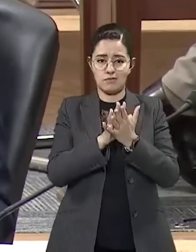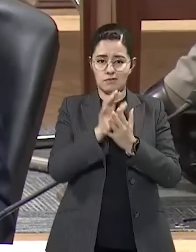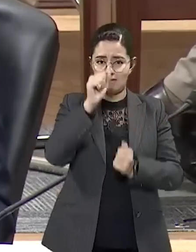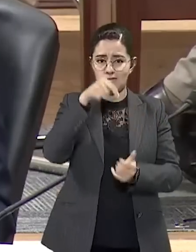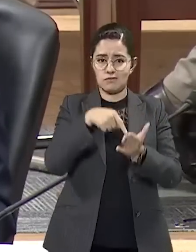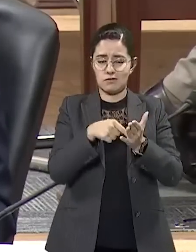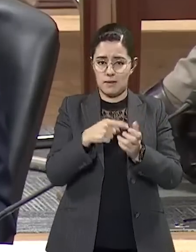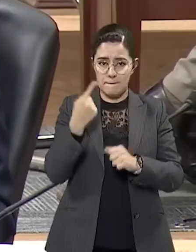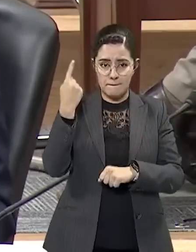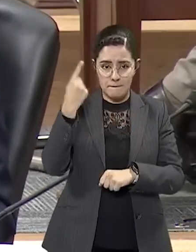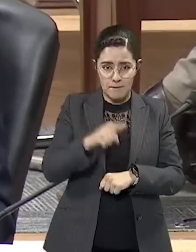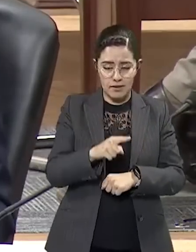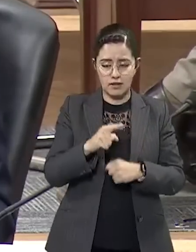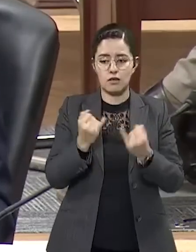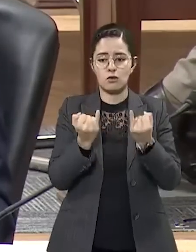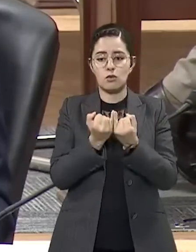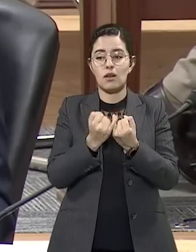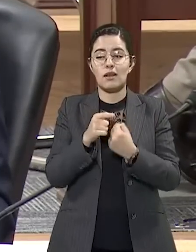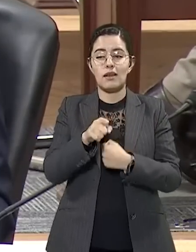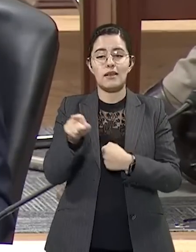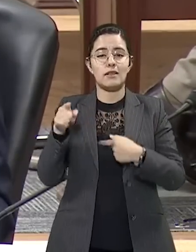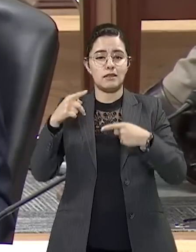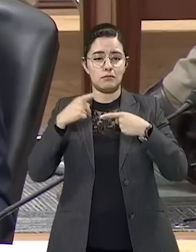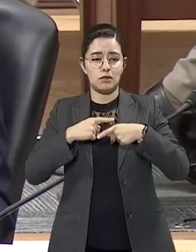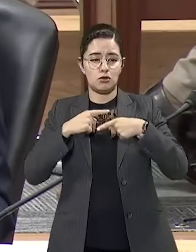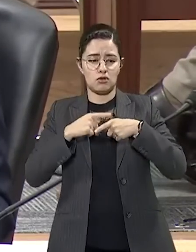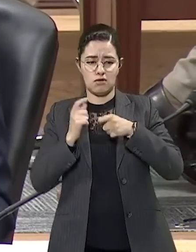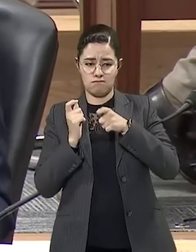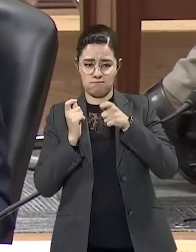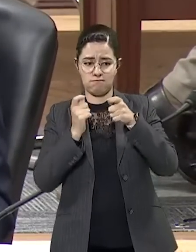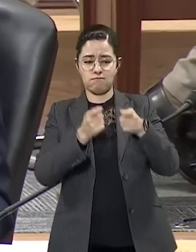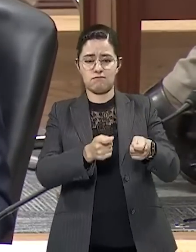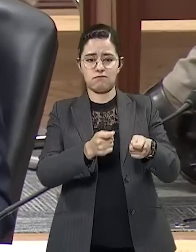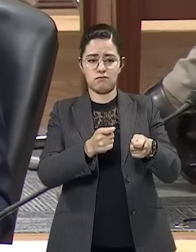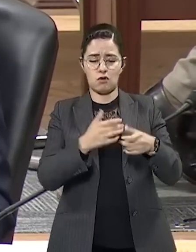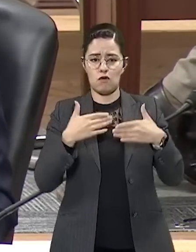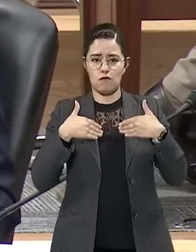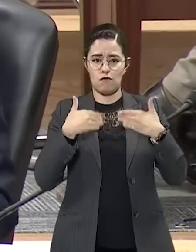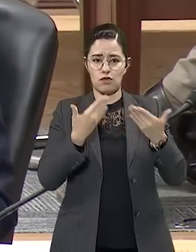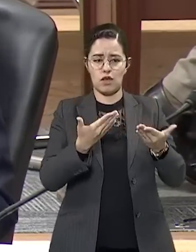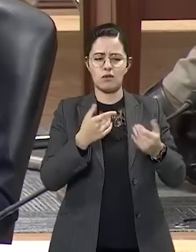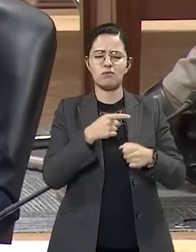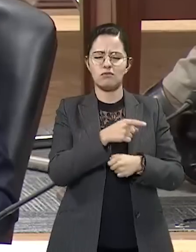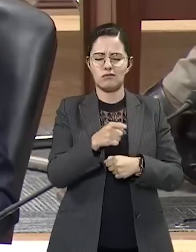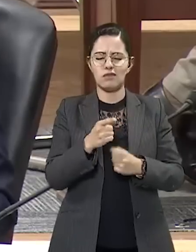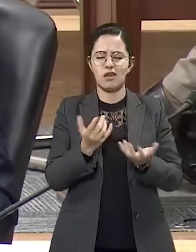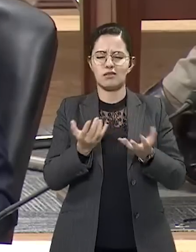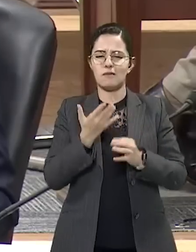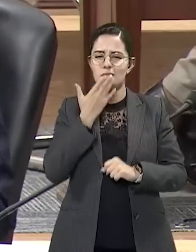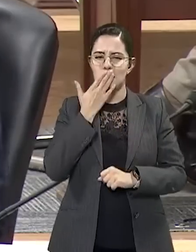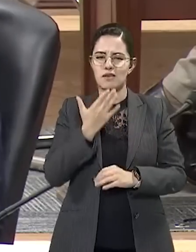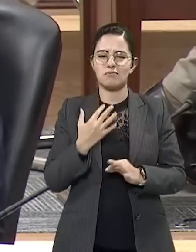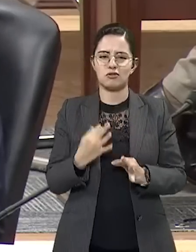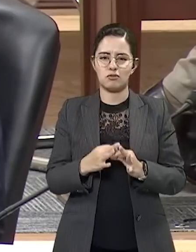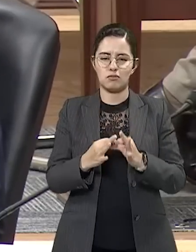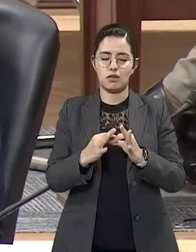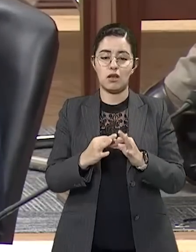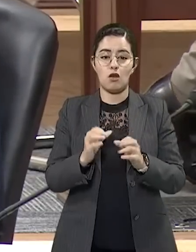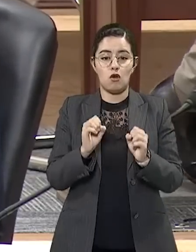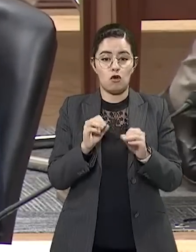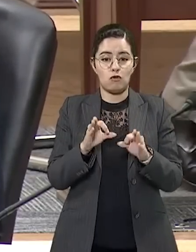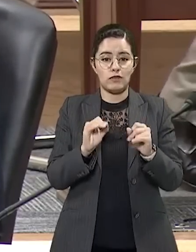la sociedad mexicana toda les confiere y confía por mi oficina han pasado muchas personas